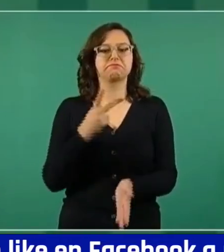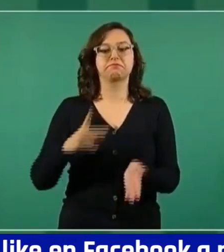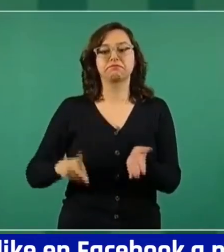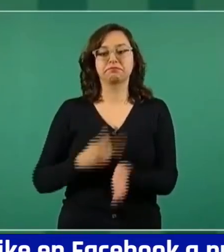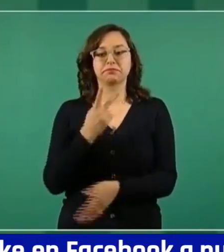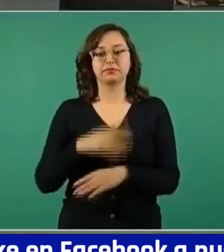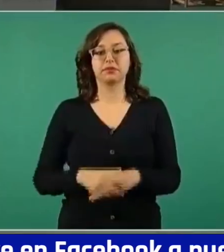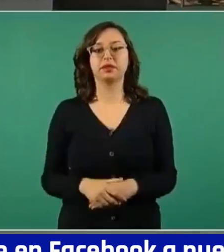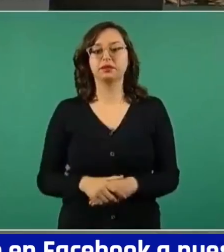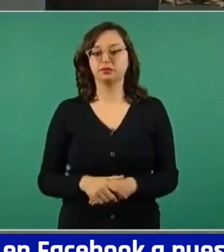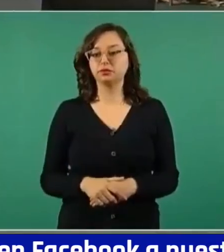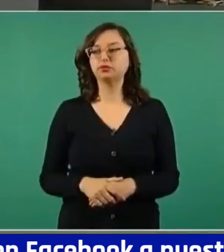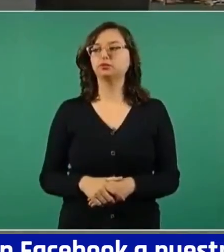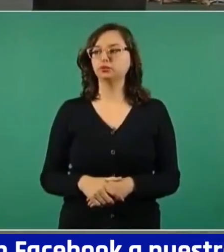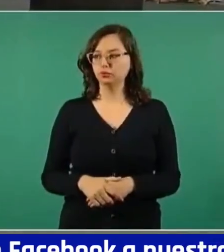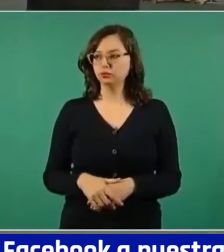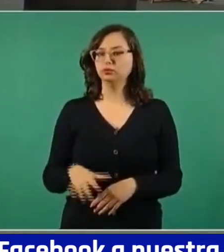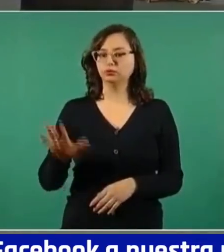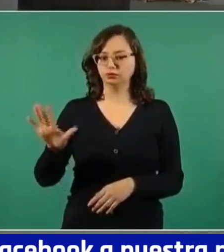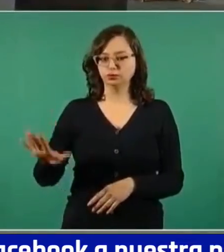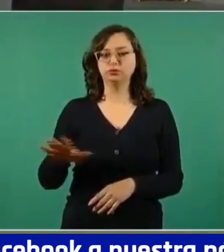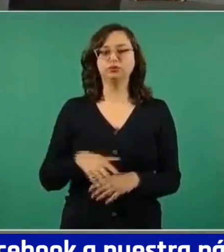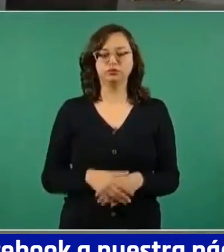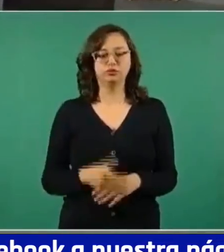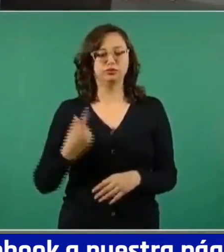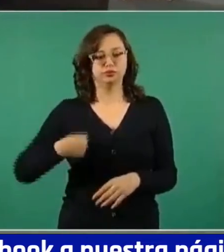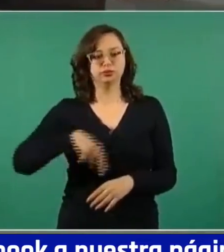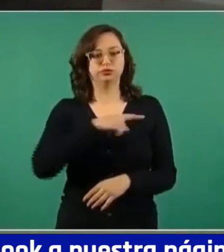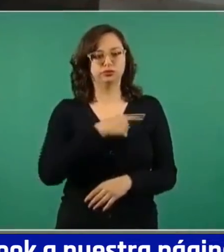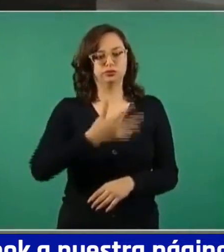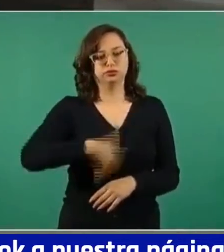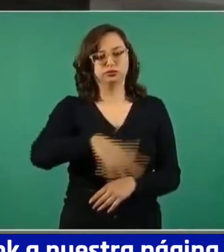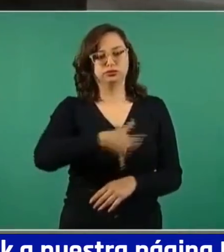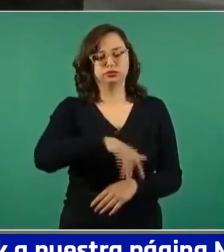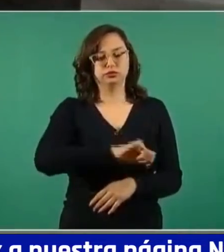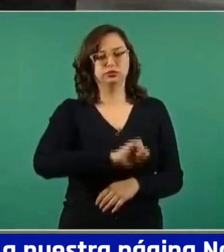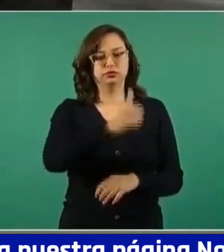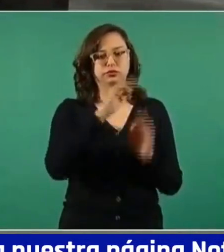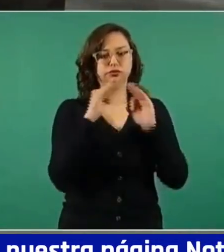Entonces vamos a buscar el mecanismo para que así se haga.